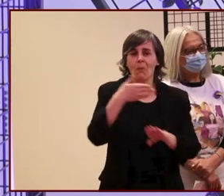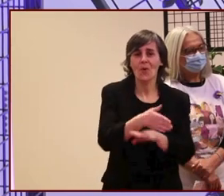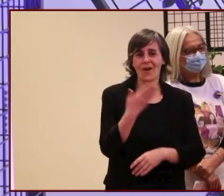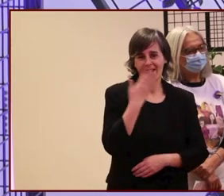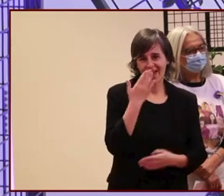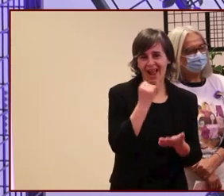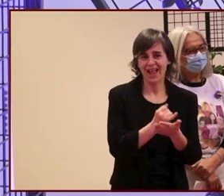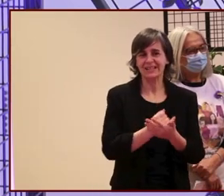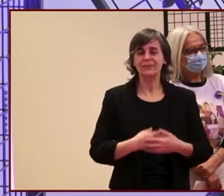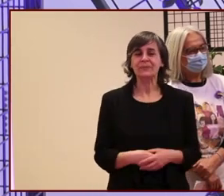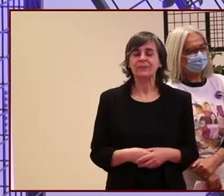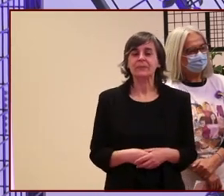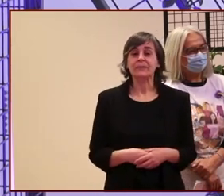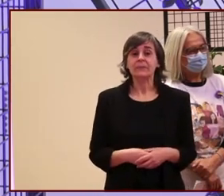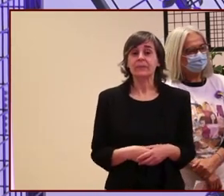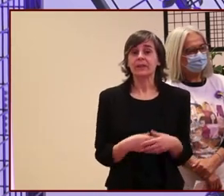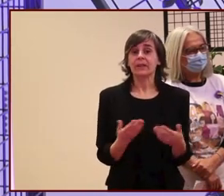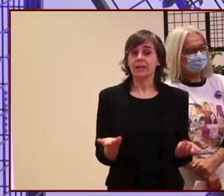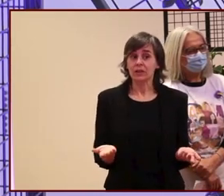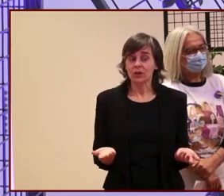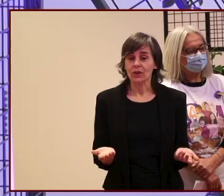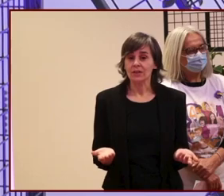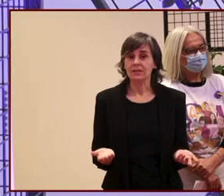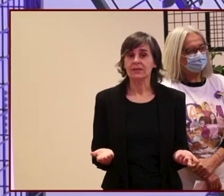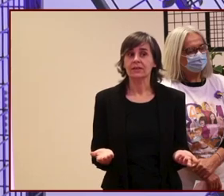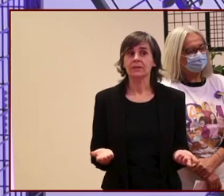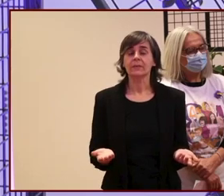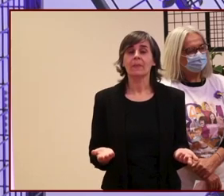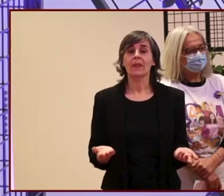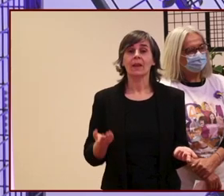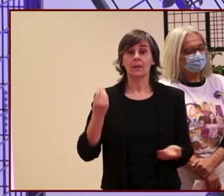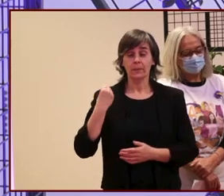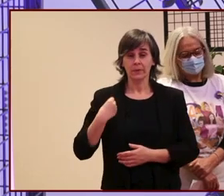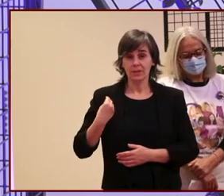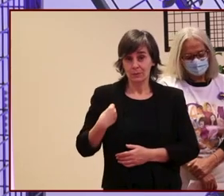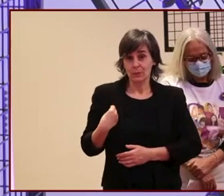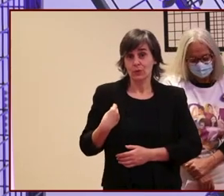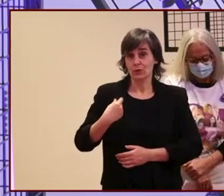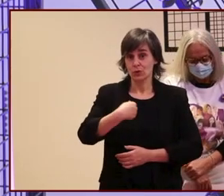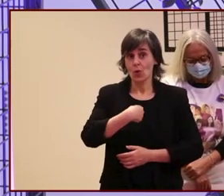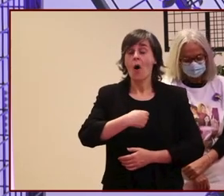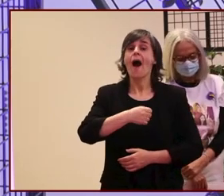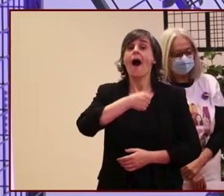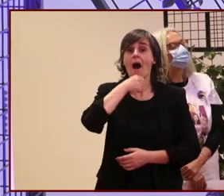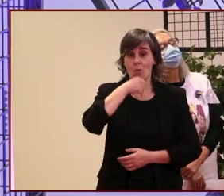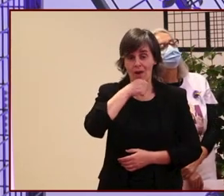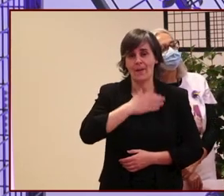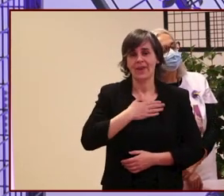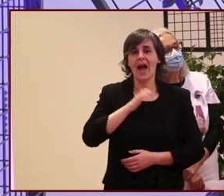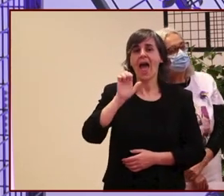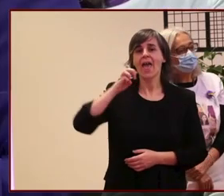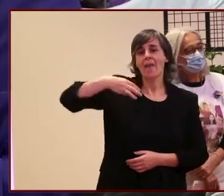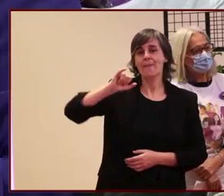entonces en campings y fui una niña boa emilia que